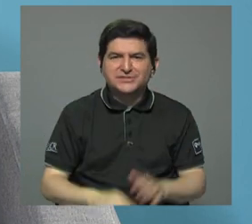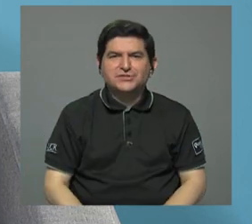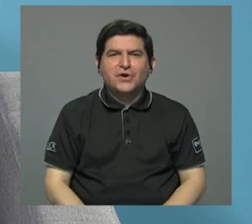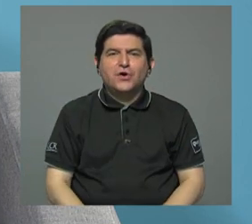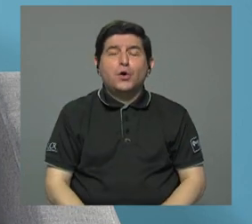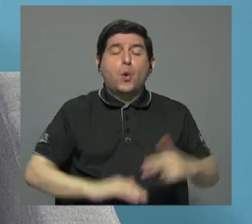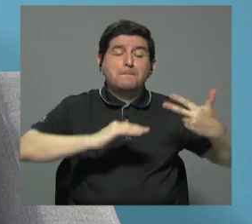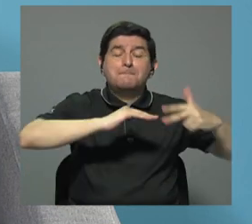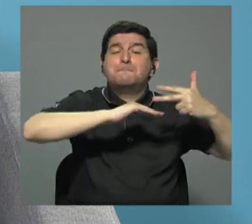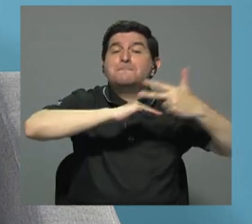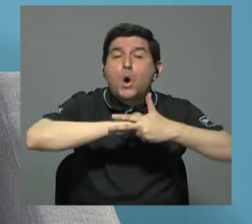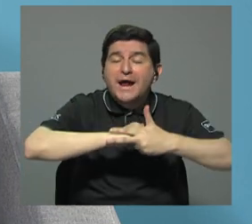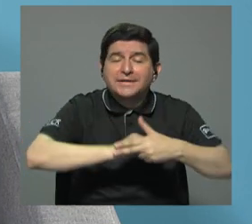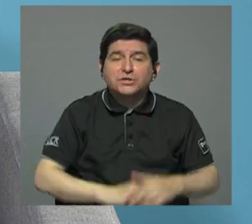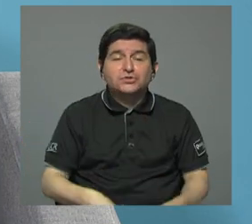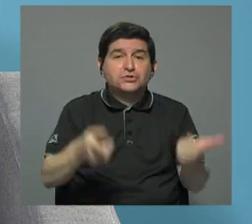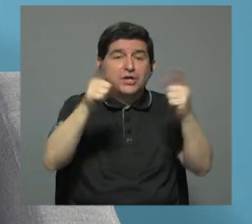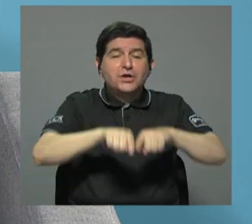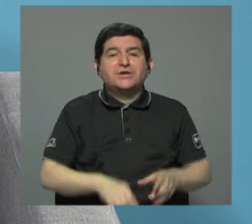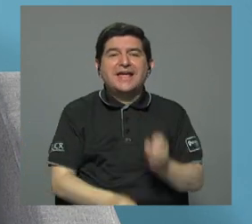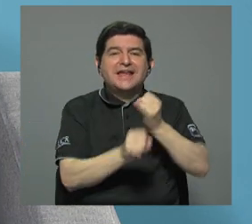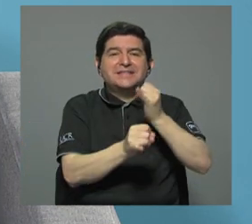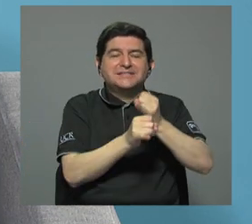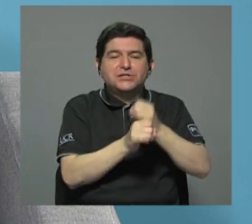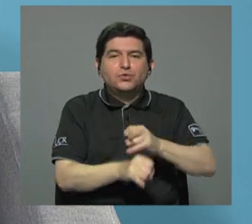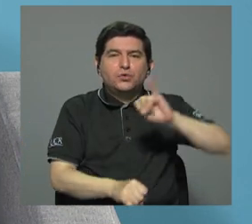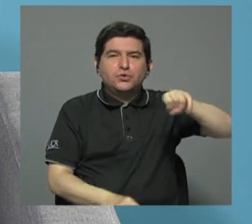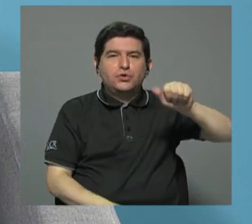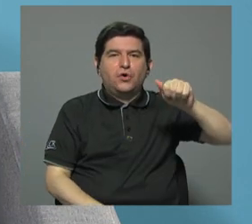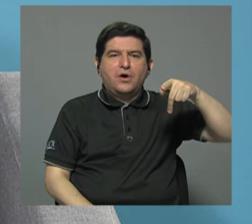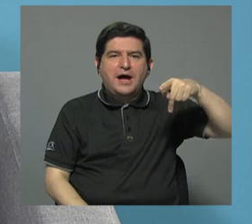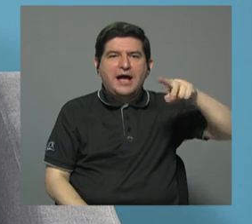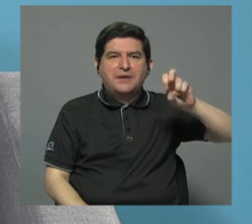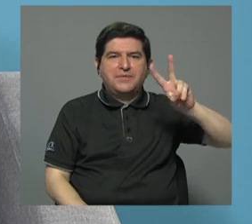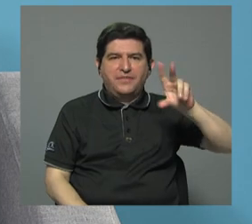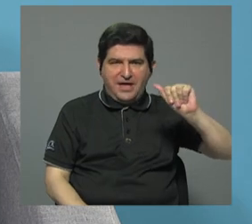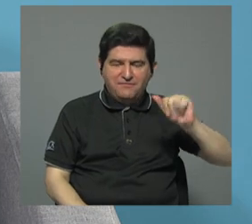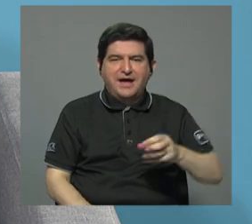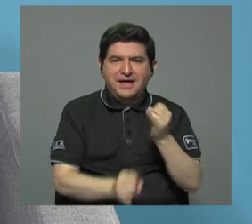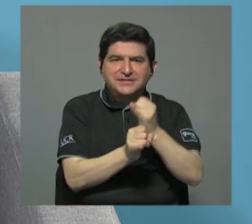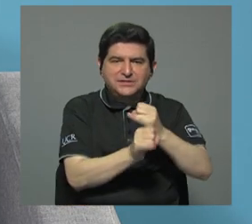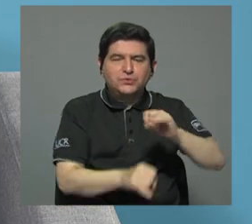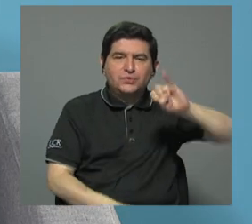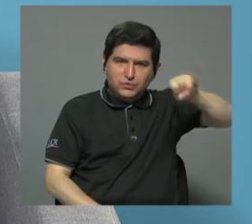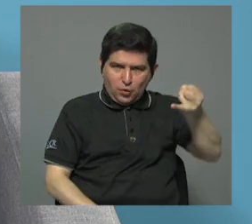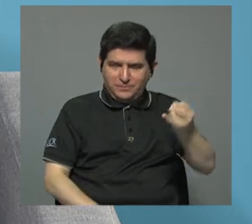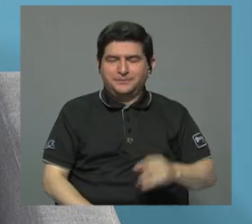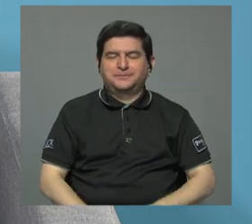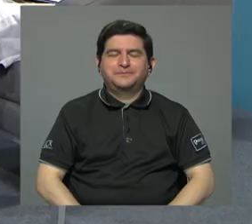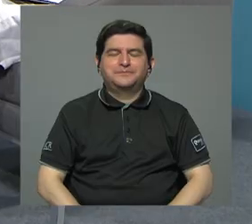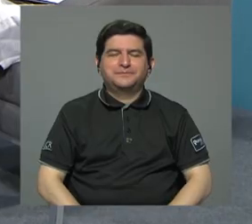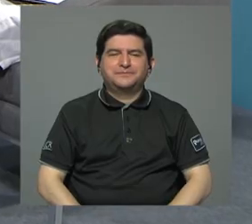los puertos y lo que acontece en Habdeba y la terminal de contenedores de APM Terminals.